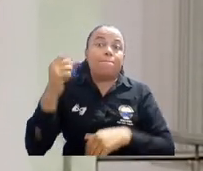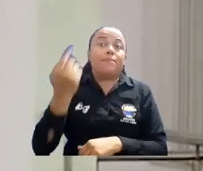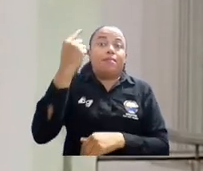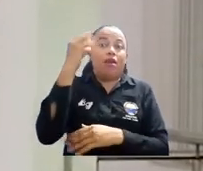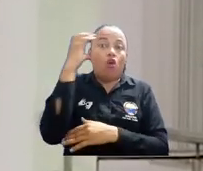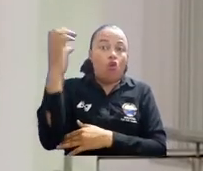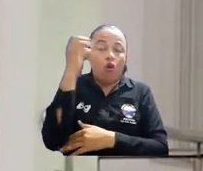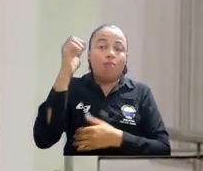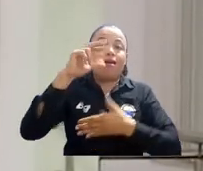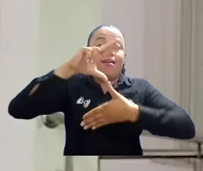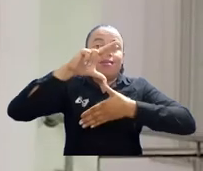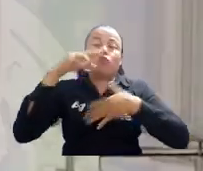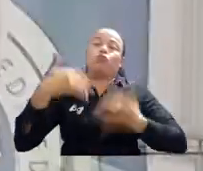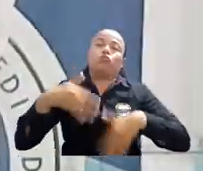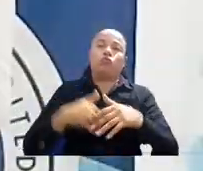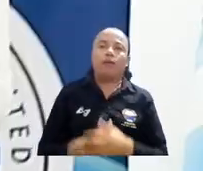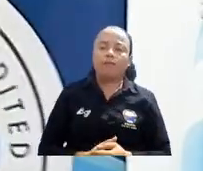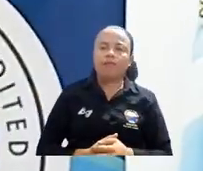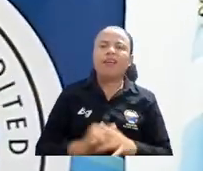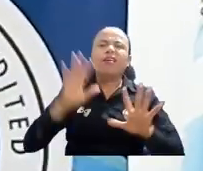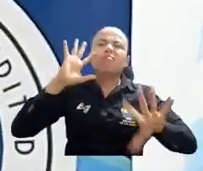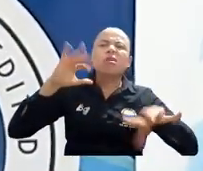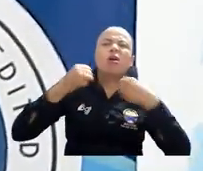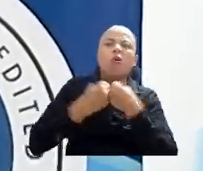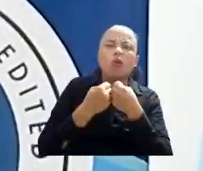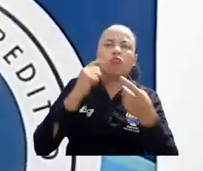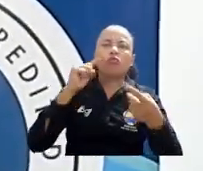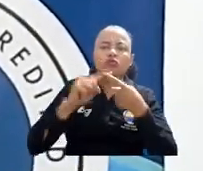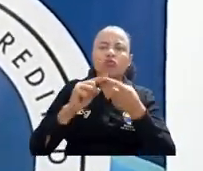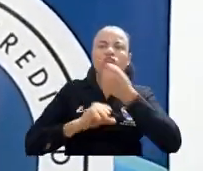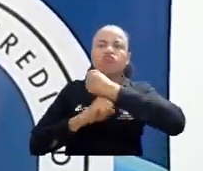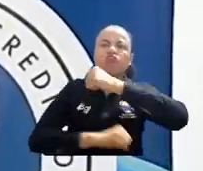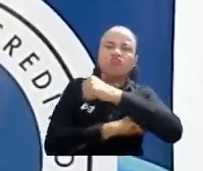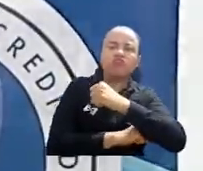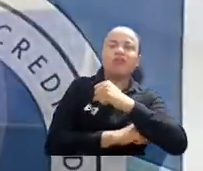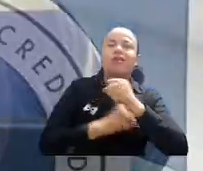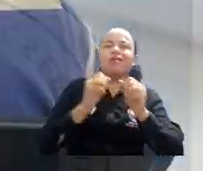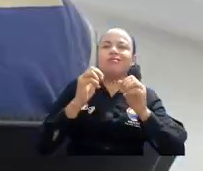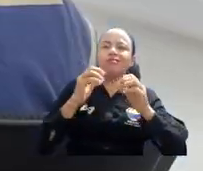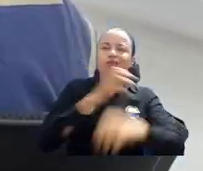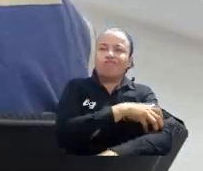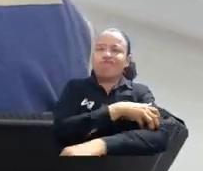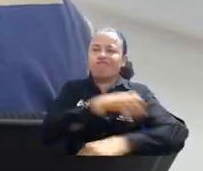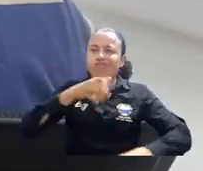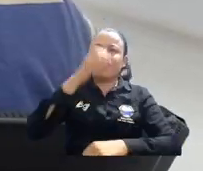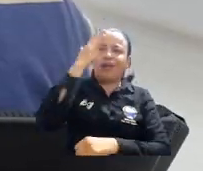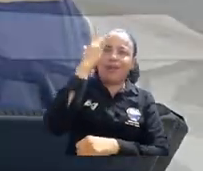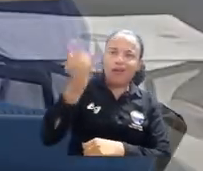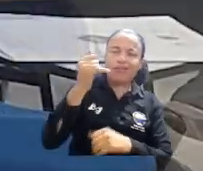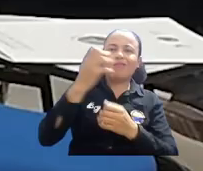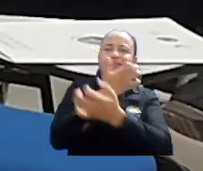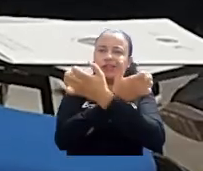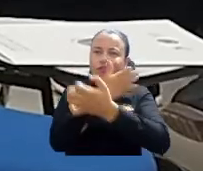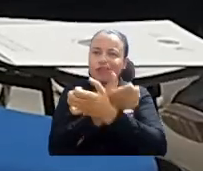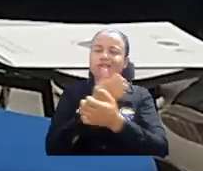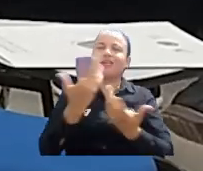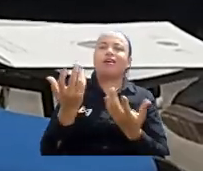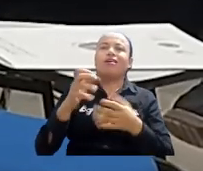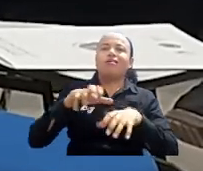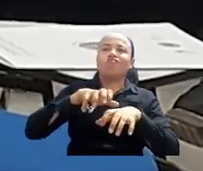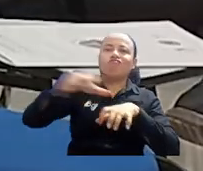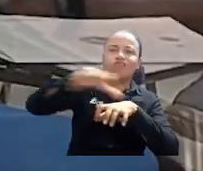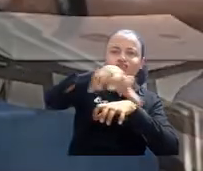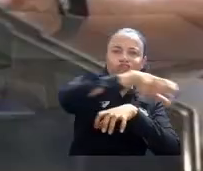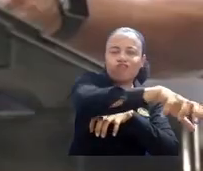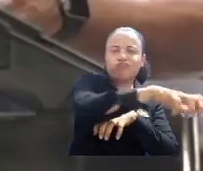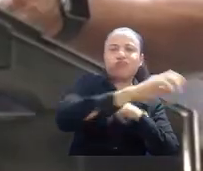único en Colombia y en Latinoamérica. Con este acuerdo se pretende fortalecer las capacidades académicas, científicas, de extensión y